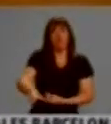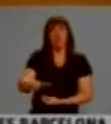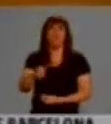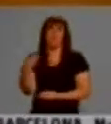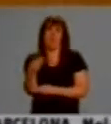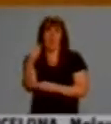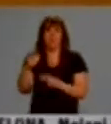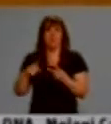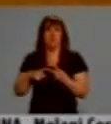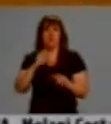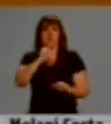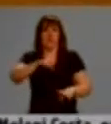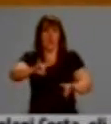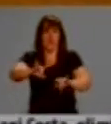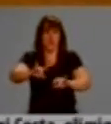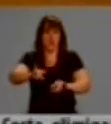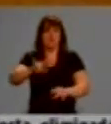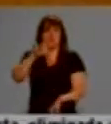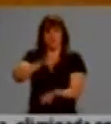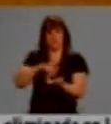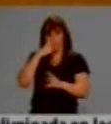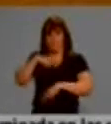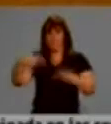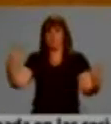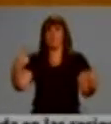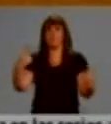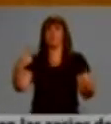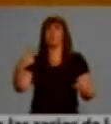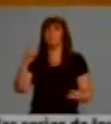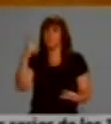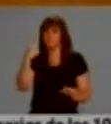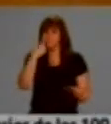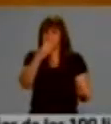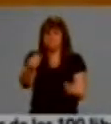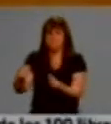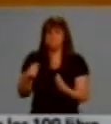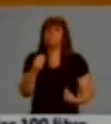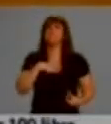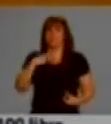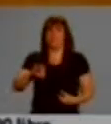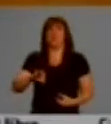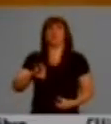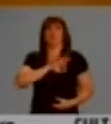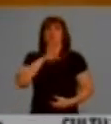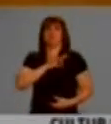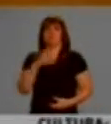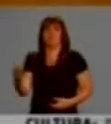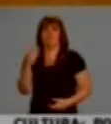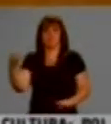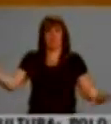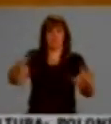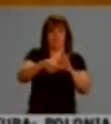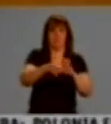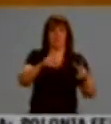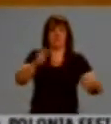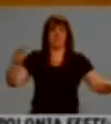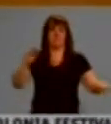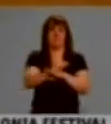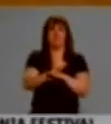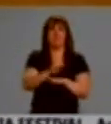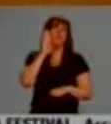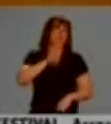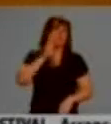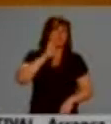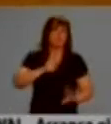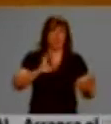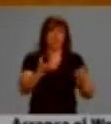el señor Arenas tras hacerse públicos los primeros indicios que relacionaban al señor Bárcenas con la financiación ilegal de su